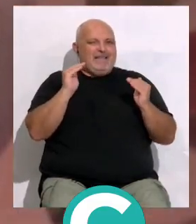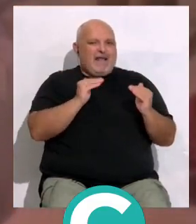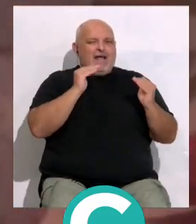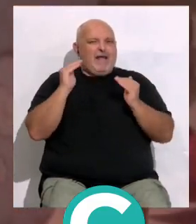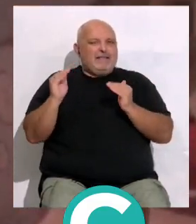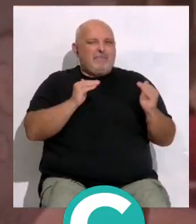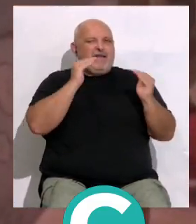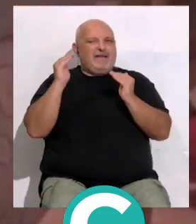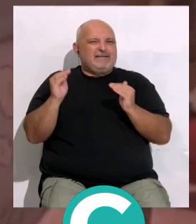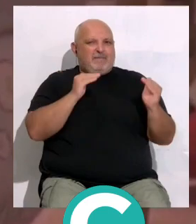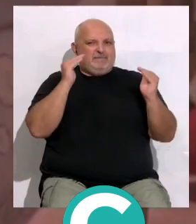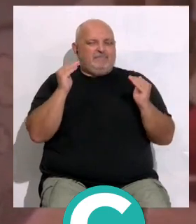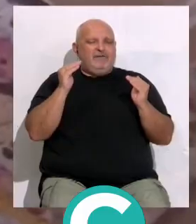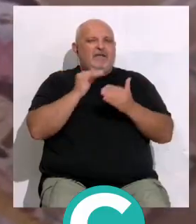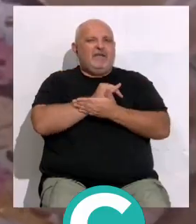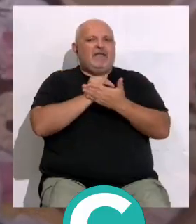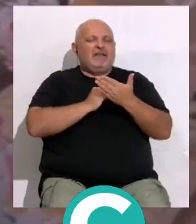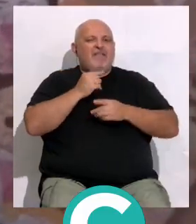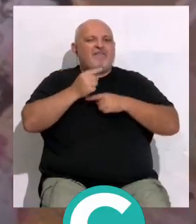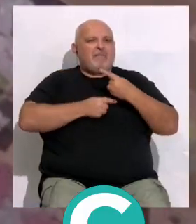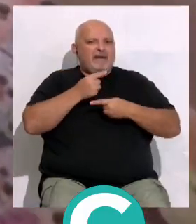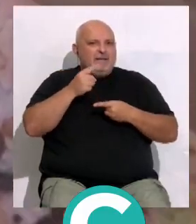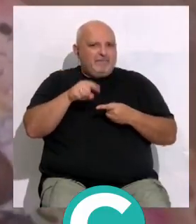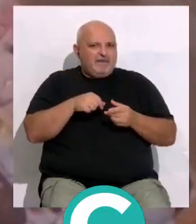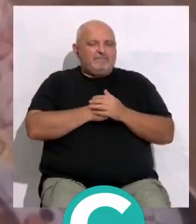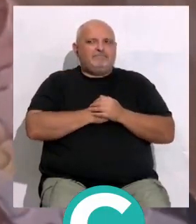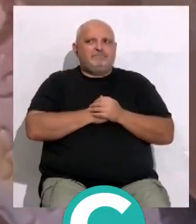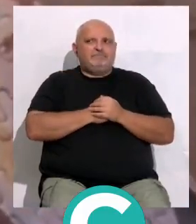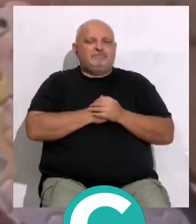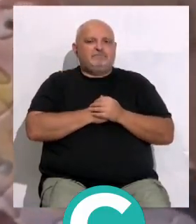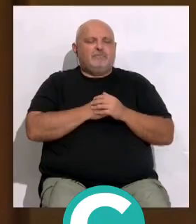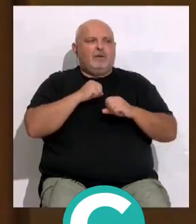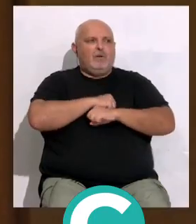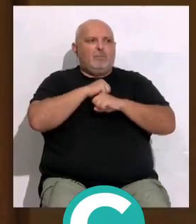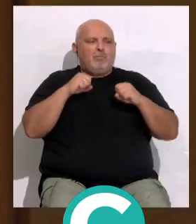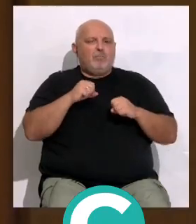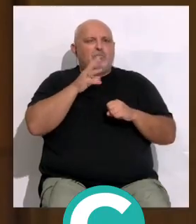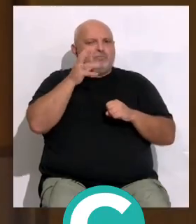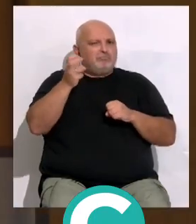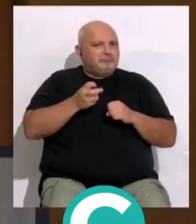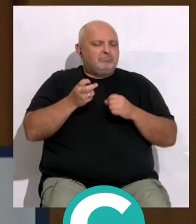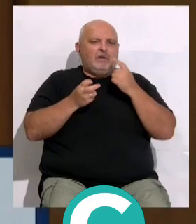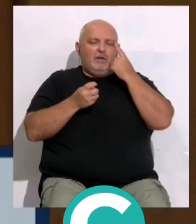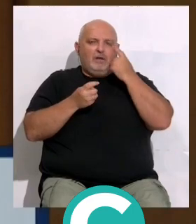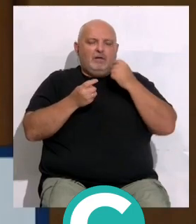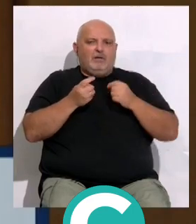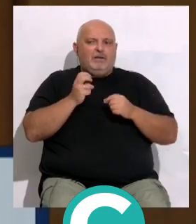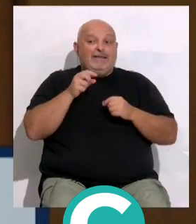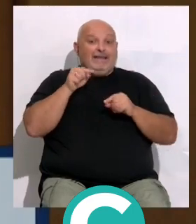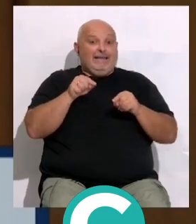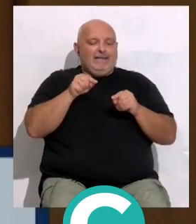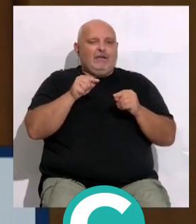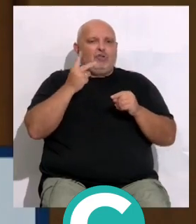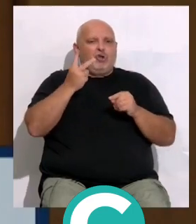la adulto joven, sobre las crisis familiares. Se habla de empoderamiento, esto en principio, de resiliencia. Y después